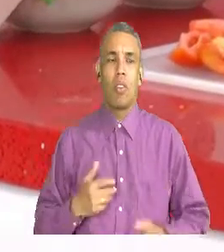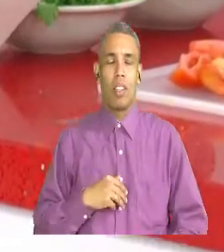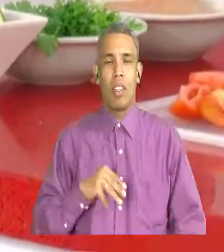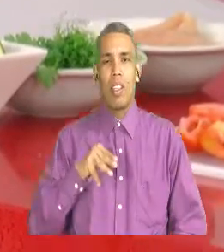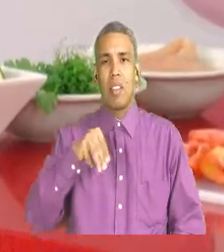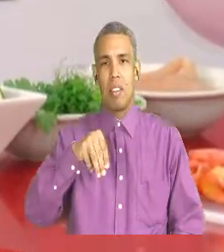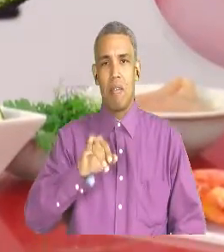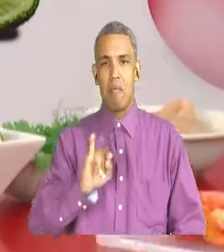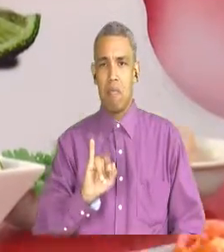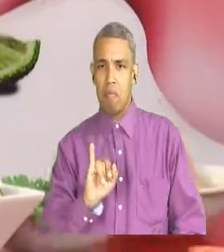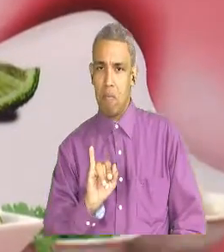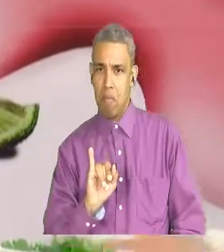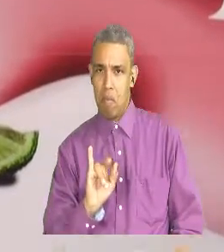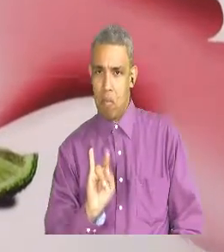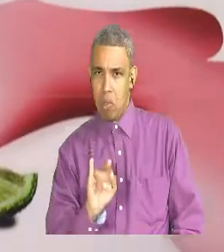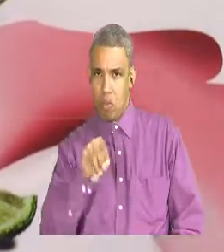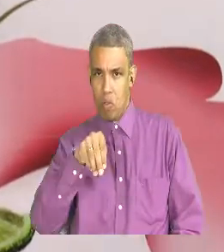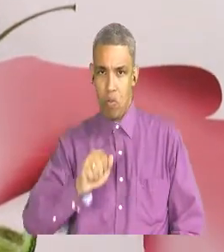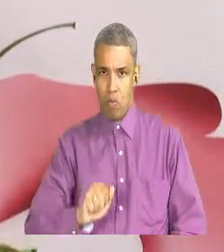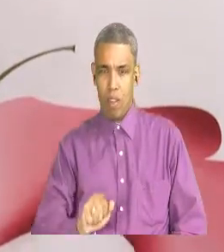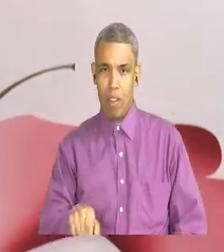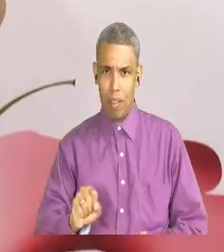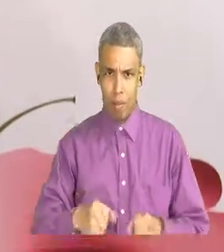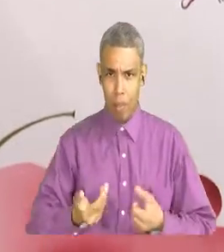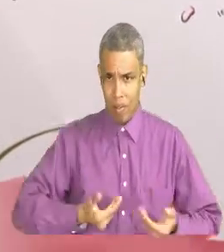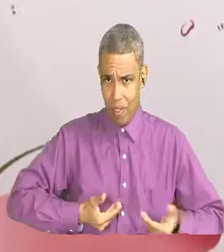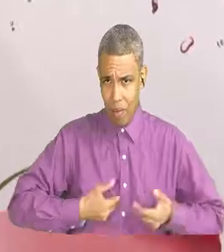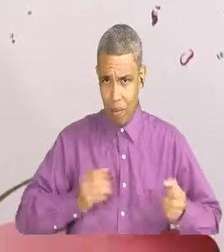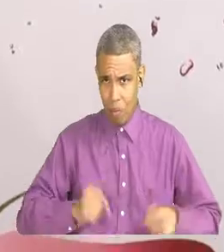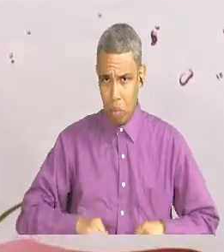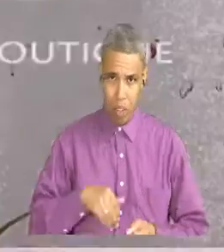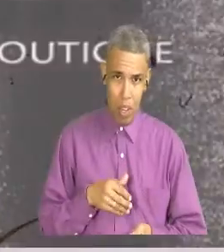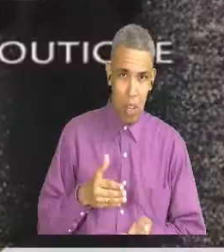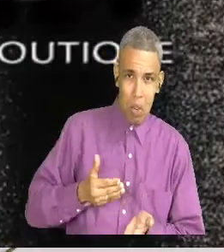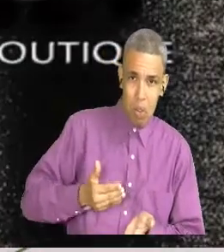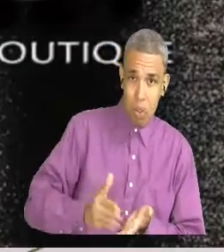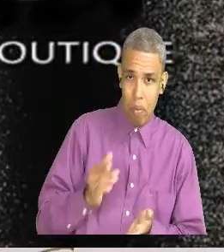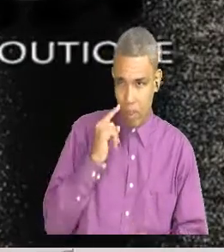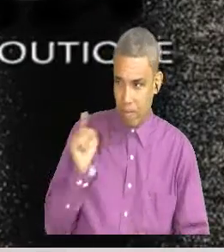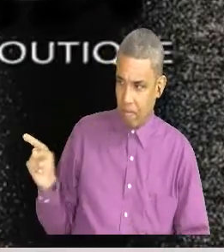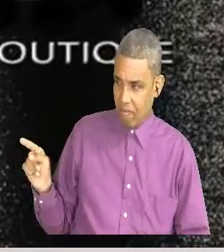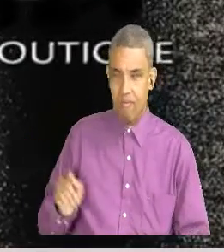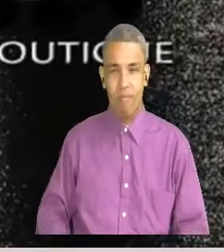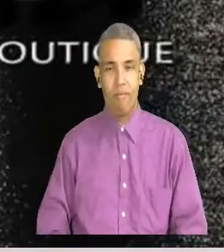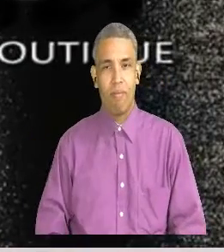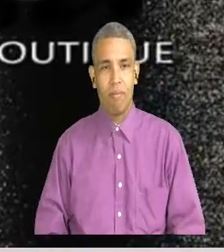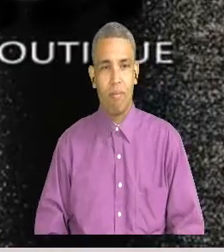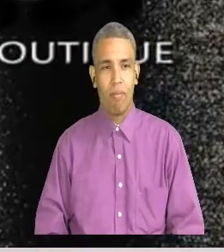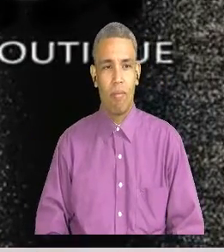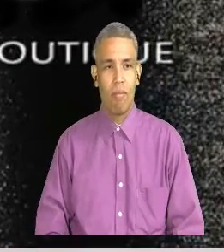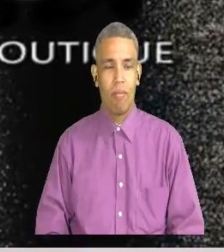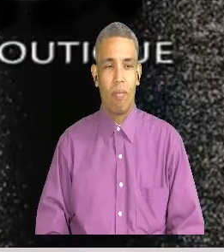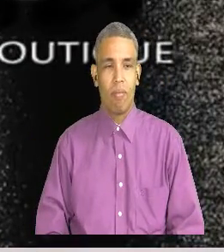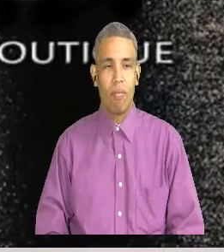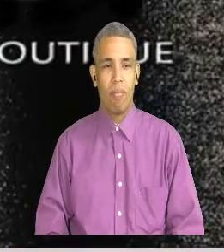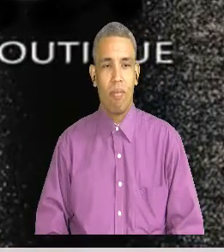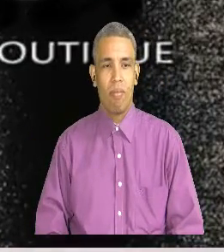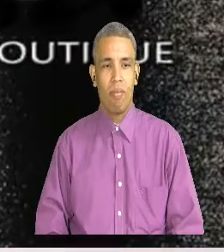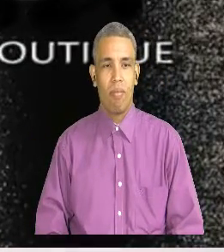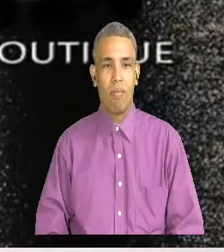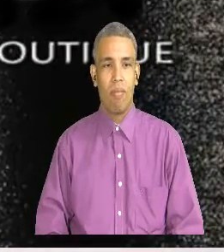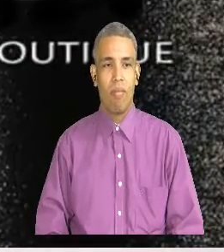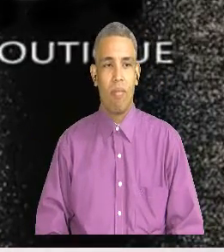y otros outfits que están precisamente con destape de colección. Recuerden que Miuma Boutique se encuentra ubicado en la zona rosa,